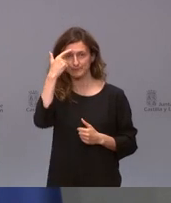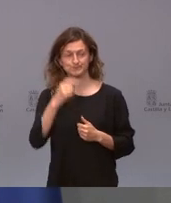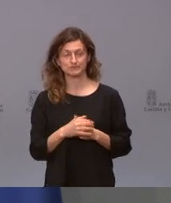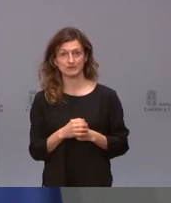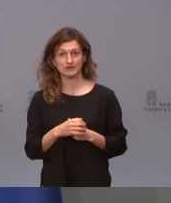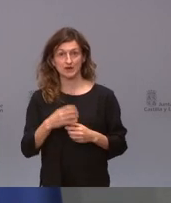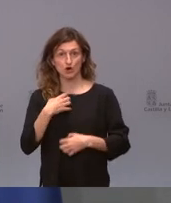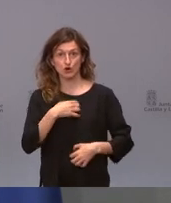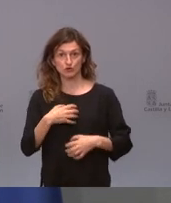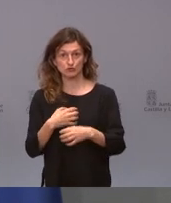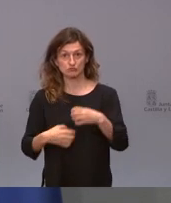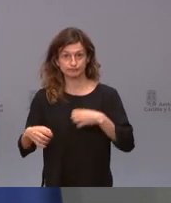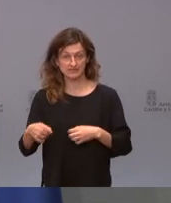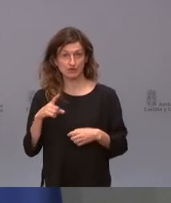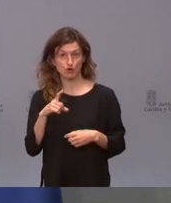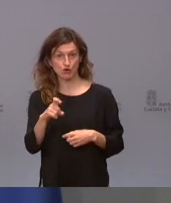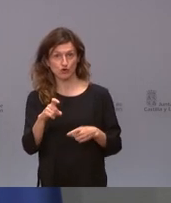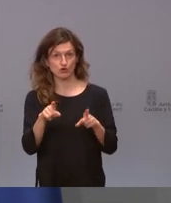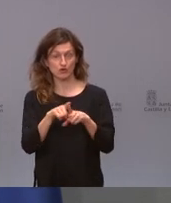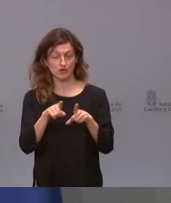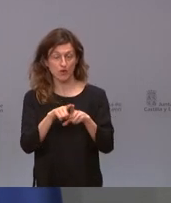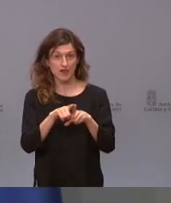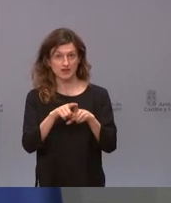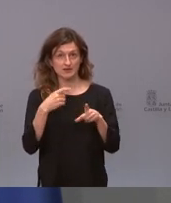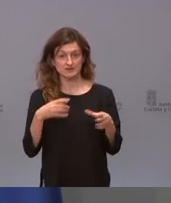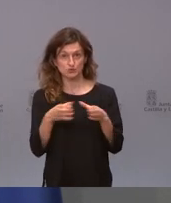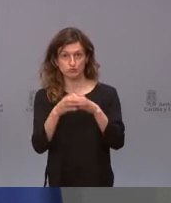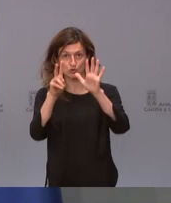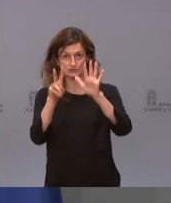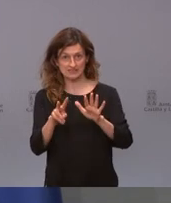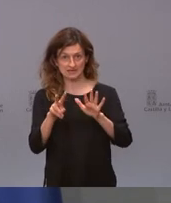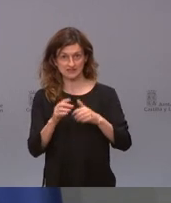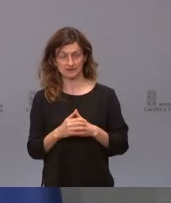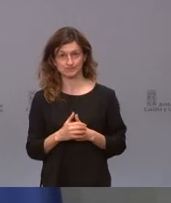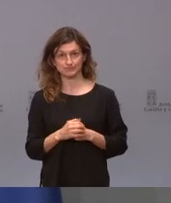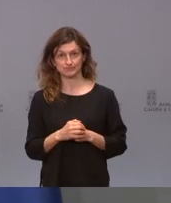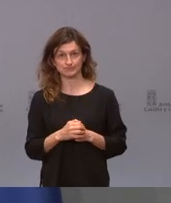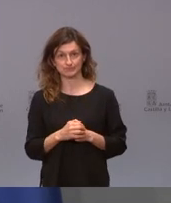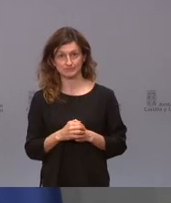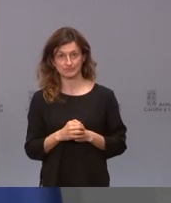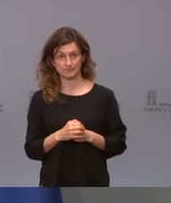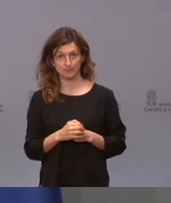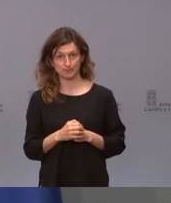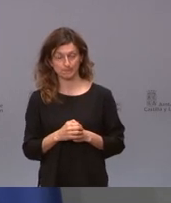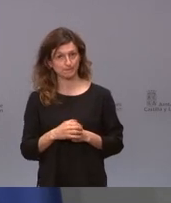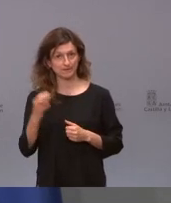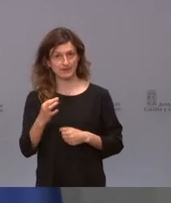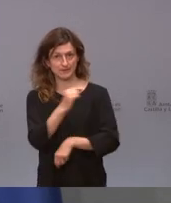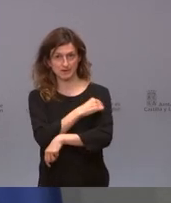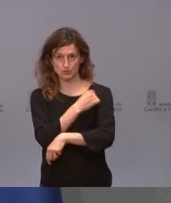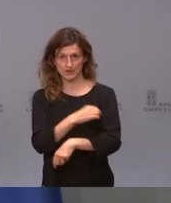trasplantados y oncológicos igual que los realizados forman parte del grupo 7 entonces por lo tanto tienen que estar tienen que estar